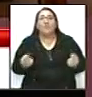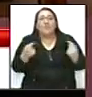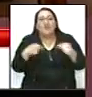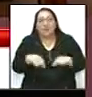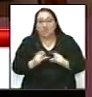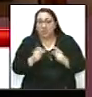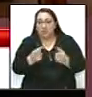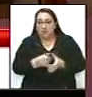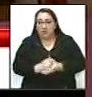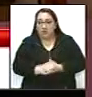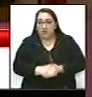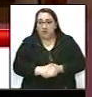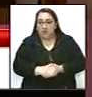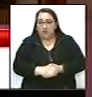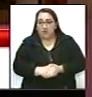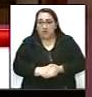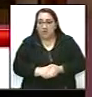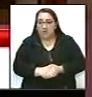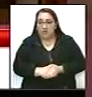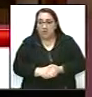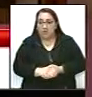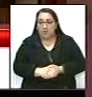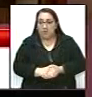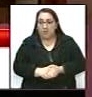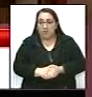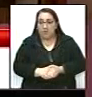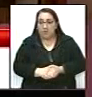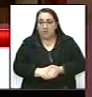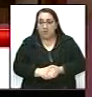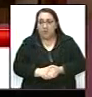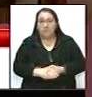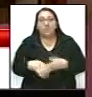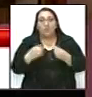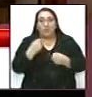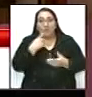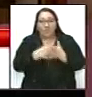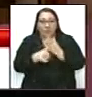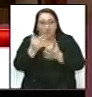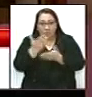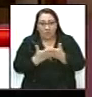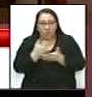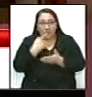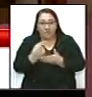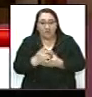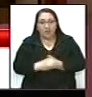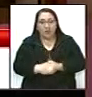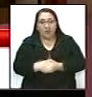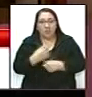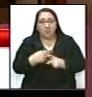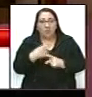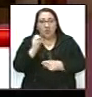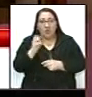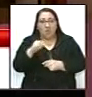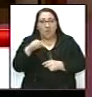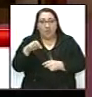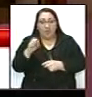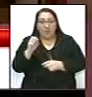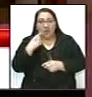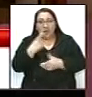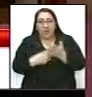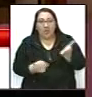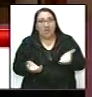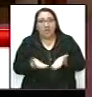esta comisión. La razón contenida en el oficio enviado por la OMPE es